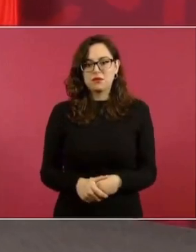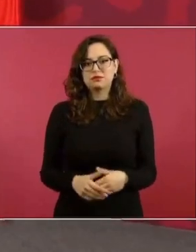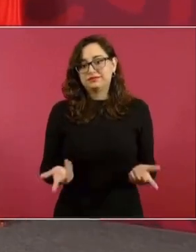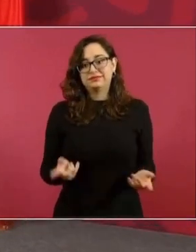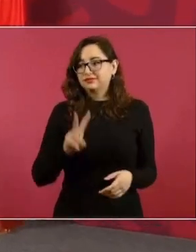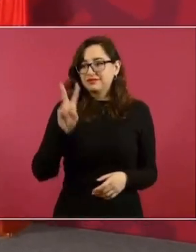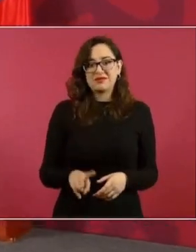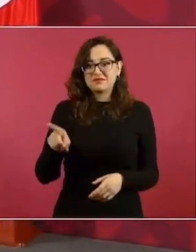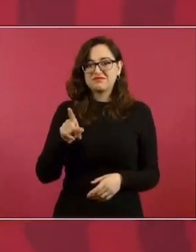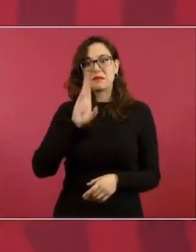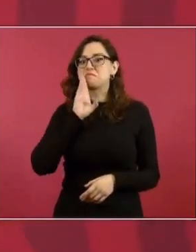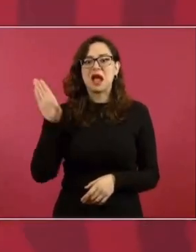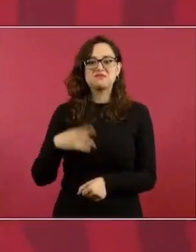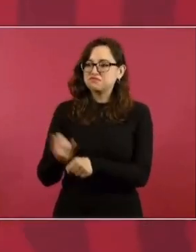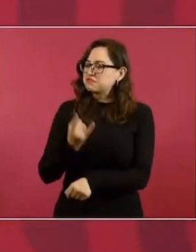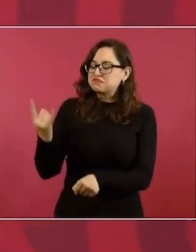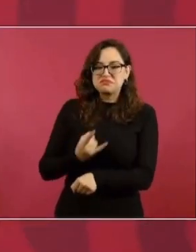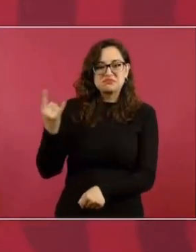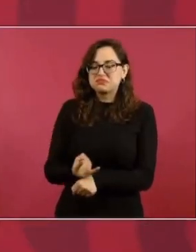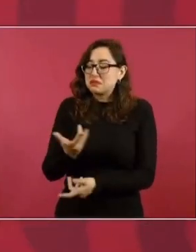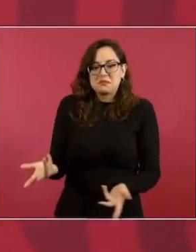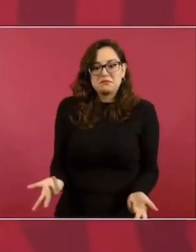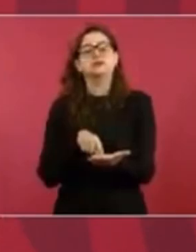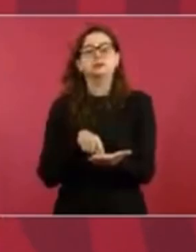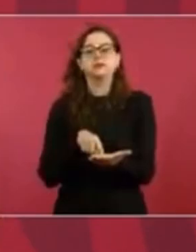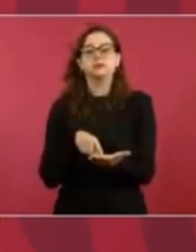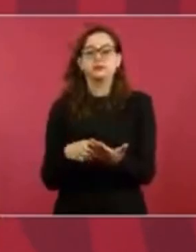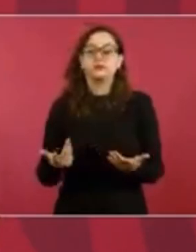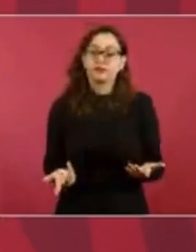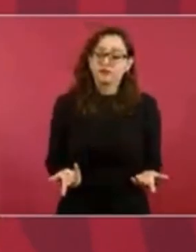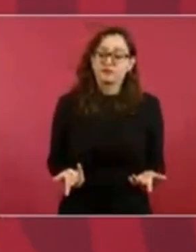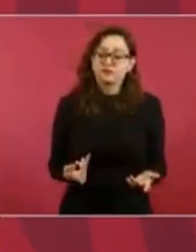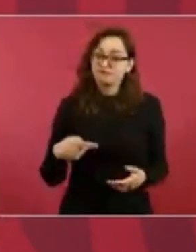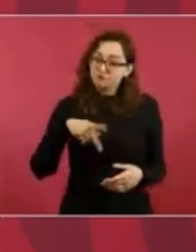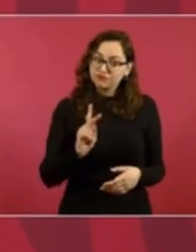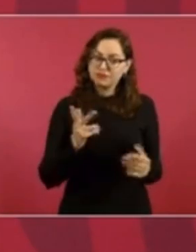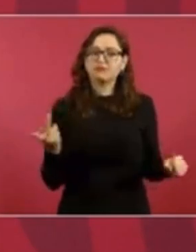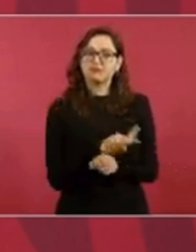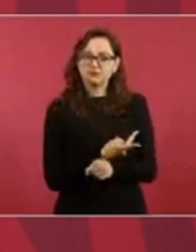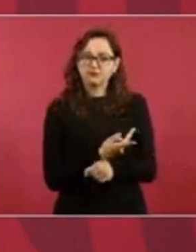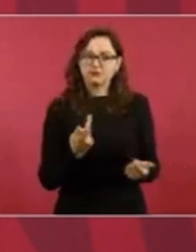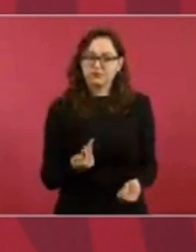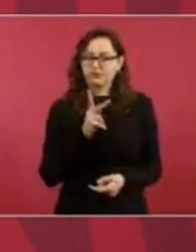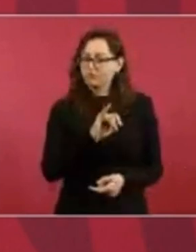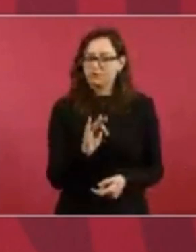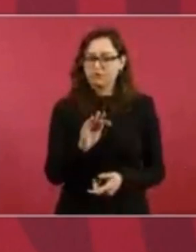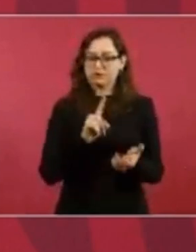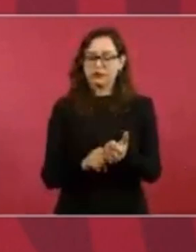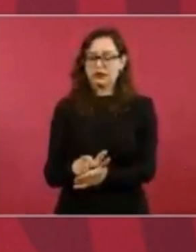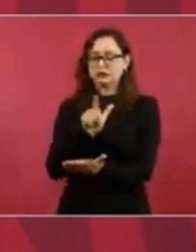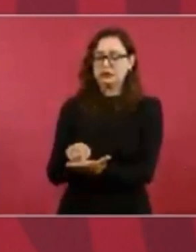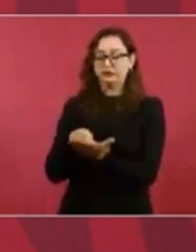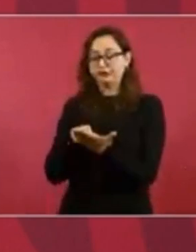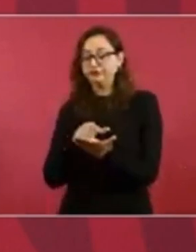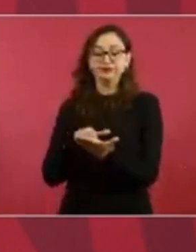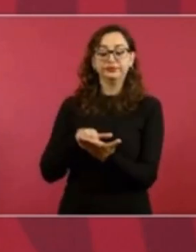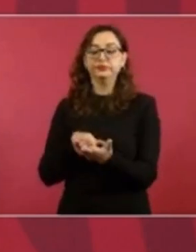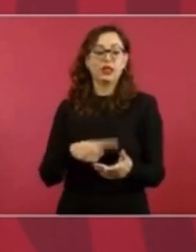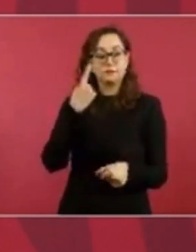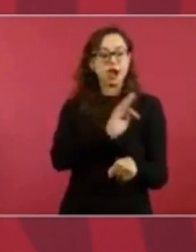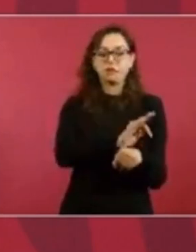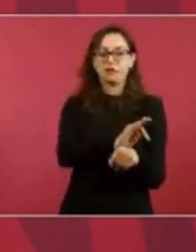está mal el Poder Judicial, con todo respeto a su independencia. Sí hace falta una revisión,